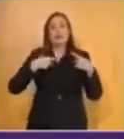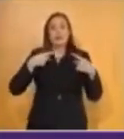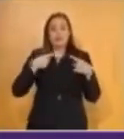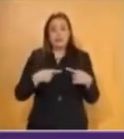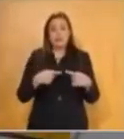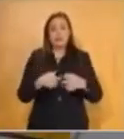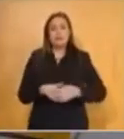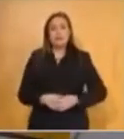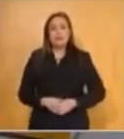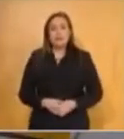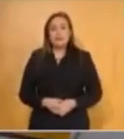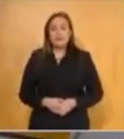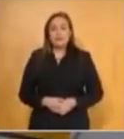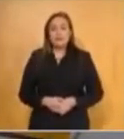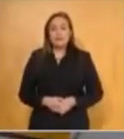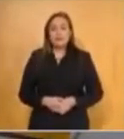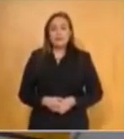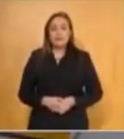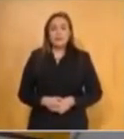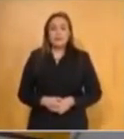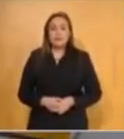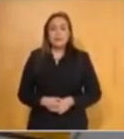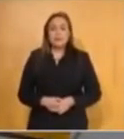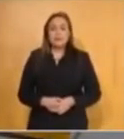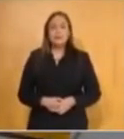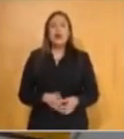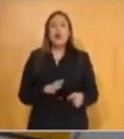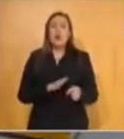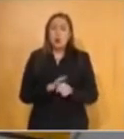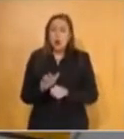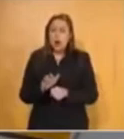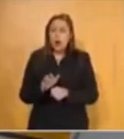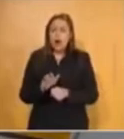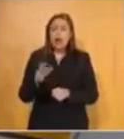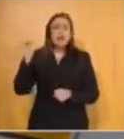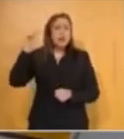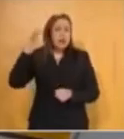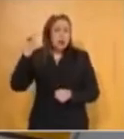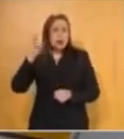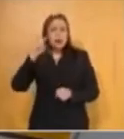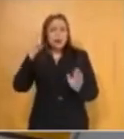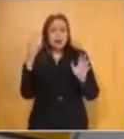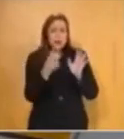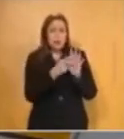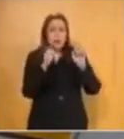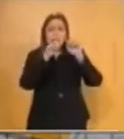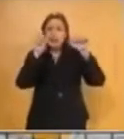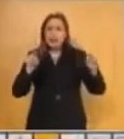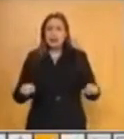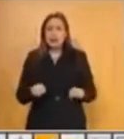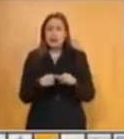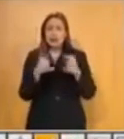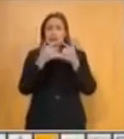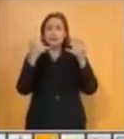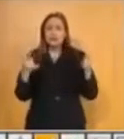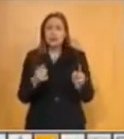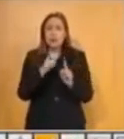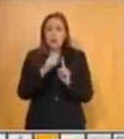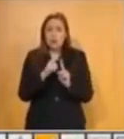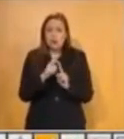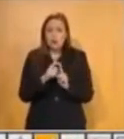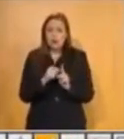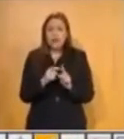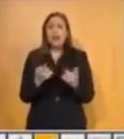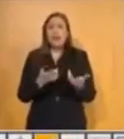strip. It says the first one, what onomatopoeia do you see in the comic strip? What do you think it